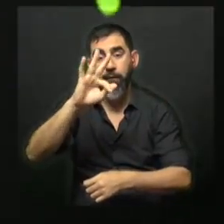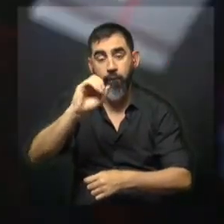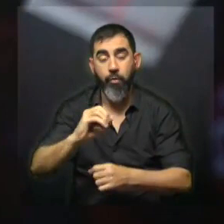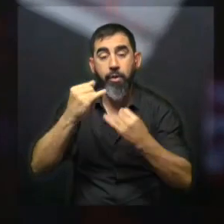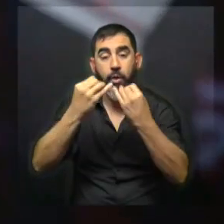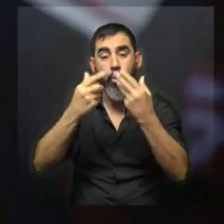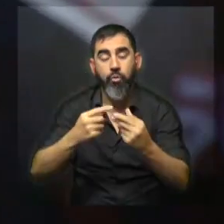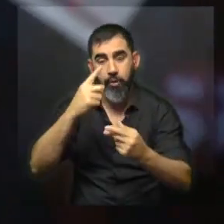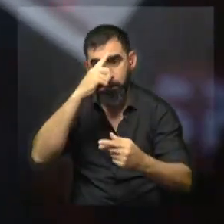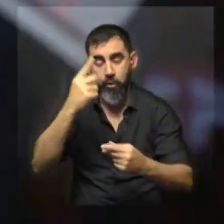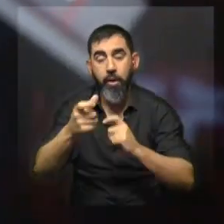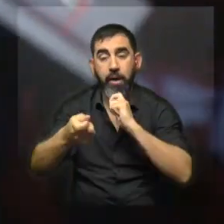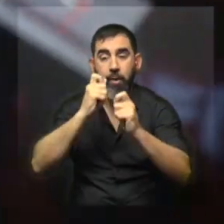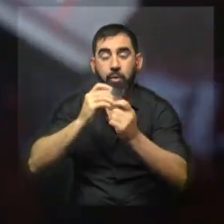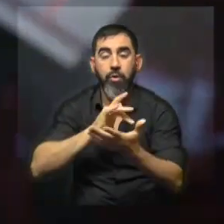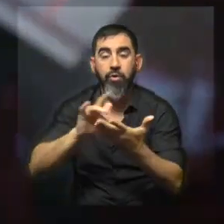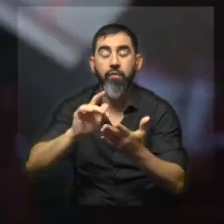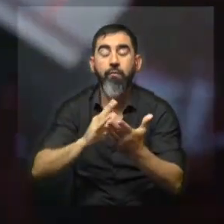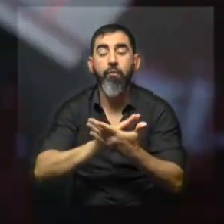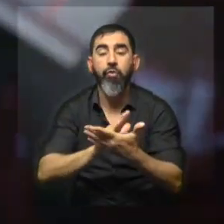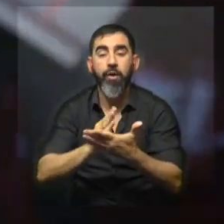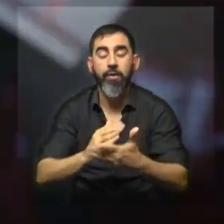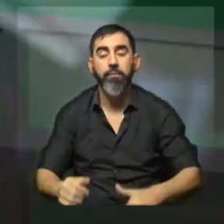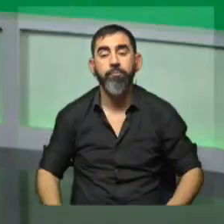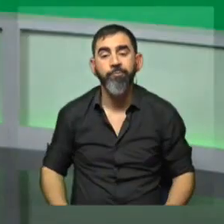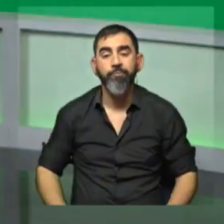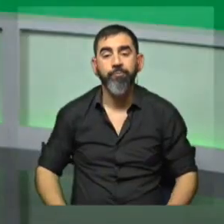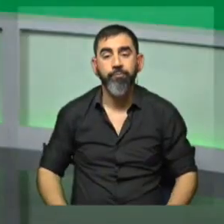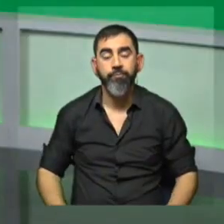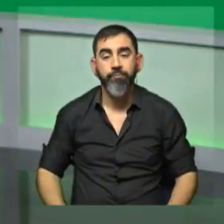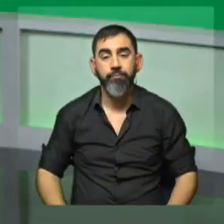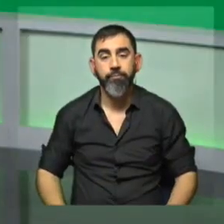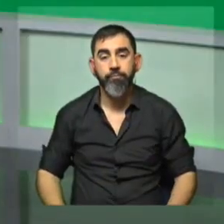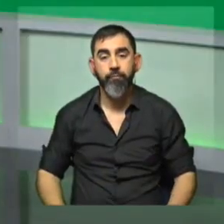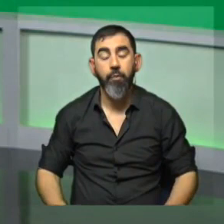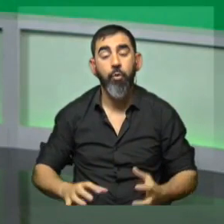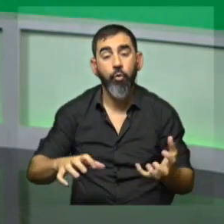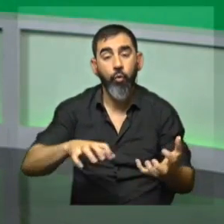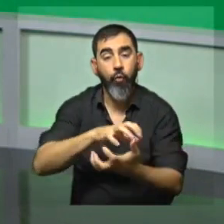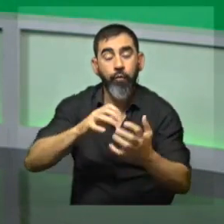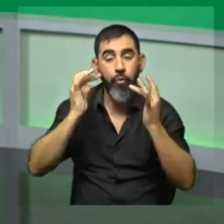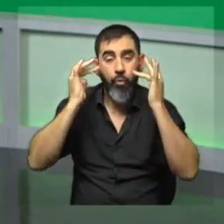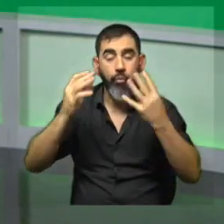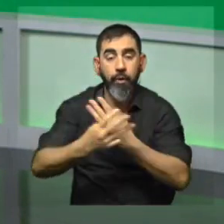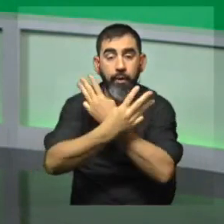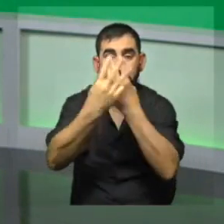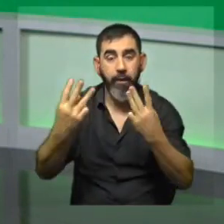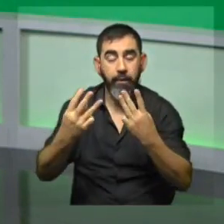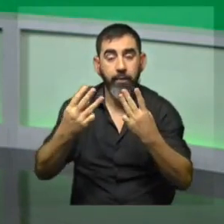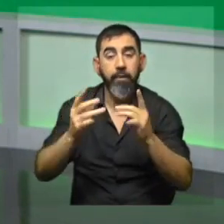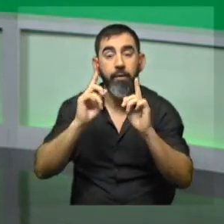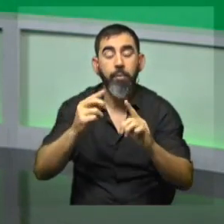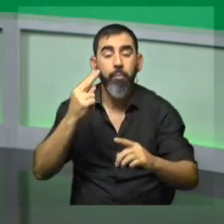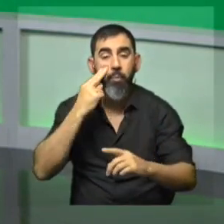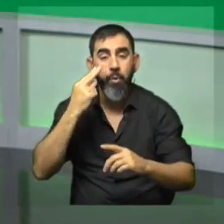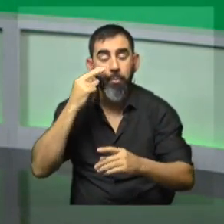internacional Reporteros Sin Fronteras. En el marco del conflicto educativo en general y de los propios